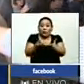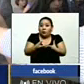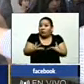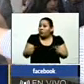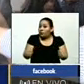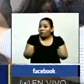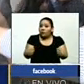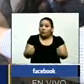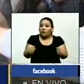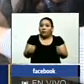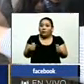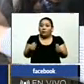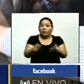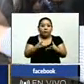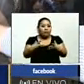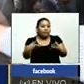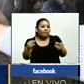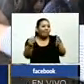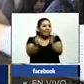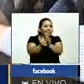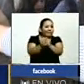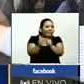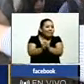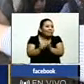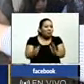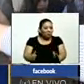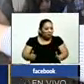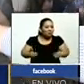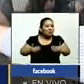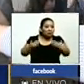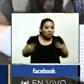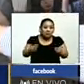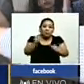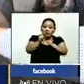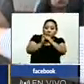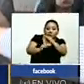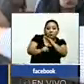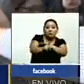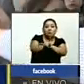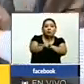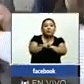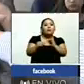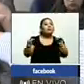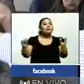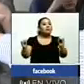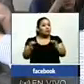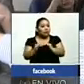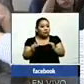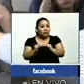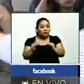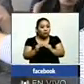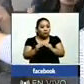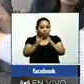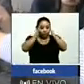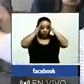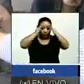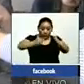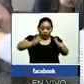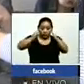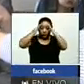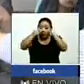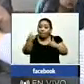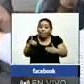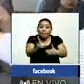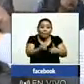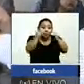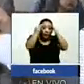soluciones a las causas que originan el problema de la migración, y por supuesto atender a los